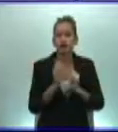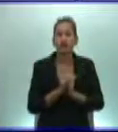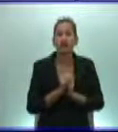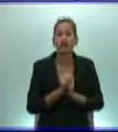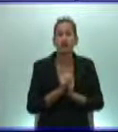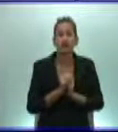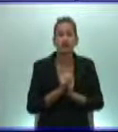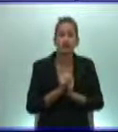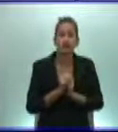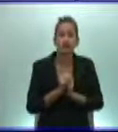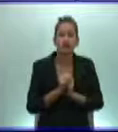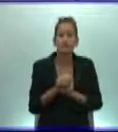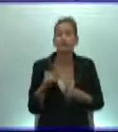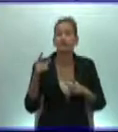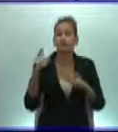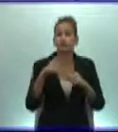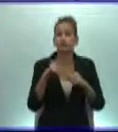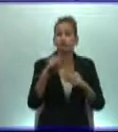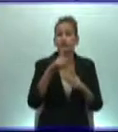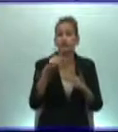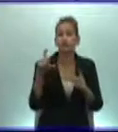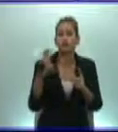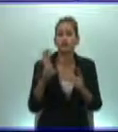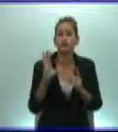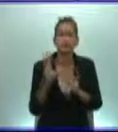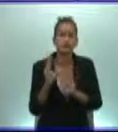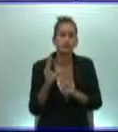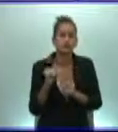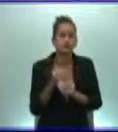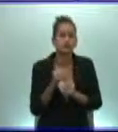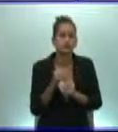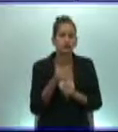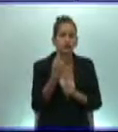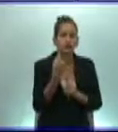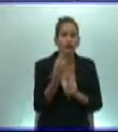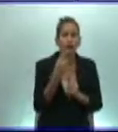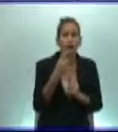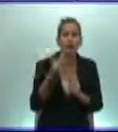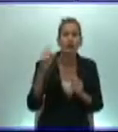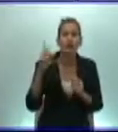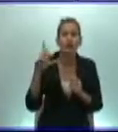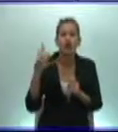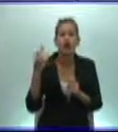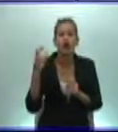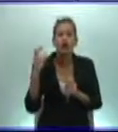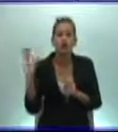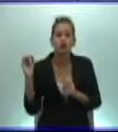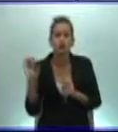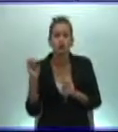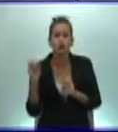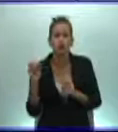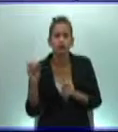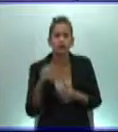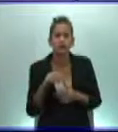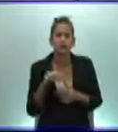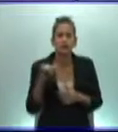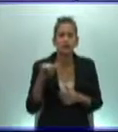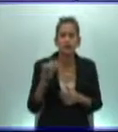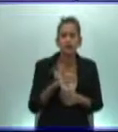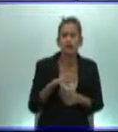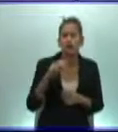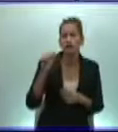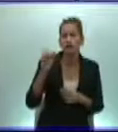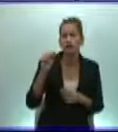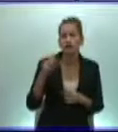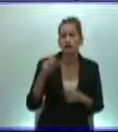el teorema nos plantea que es un lado y sus ángulos adyacentes. Si estos son los